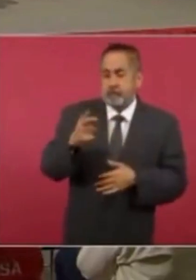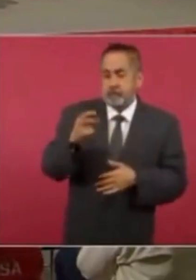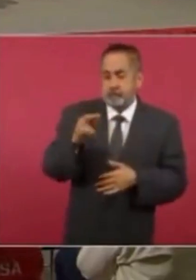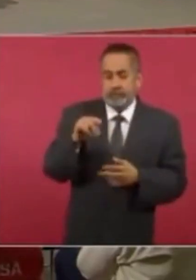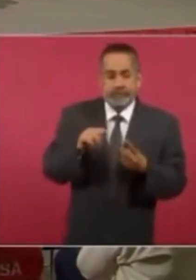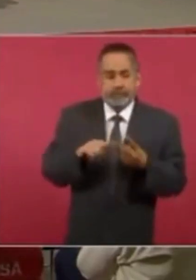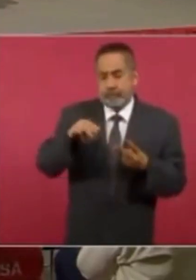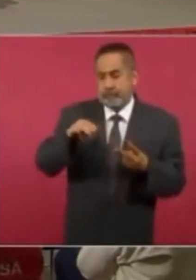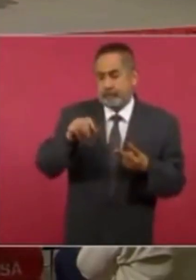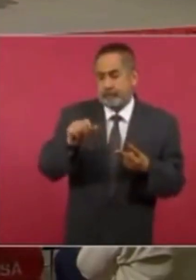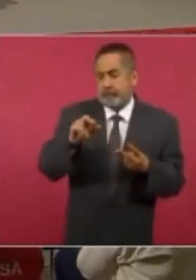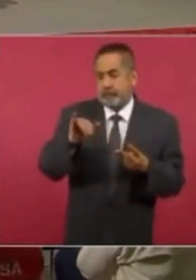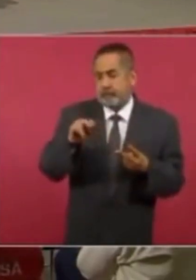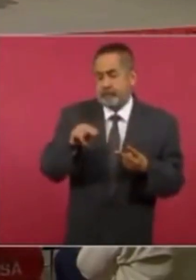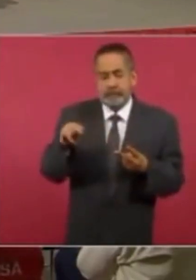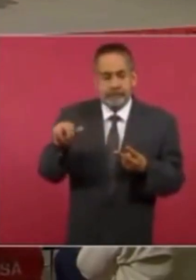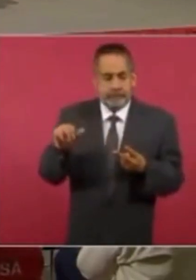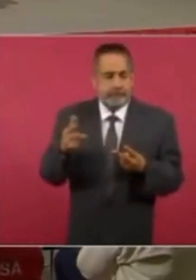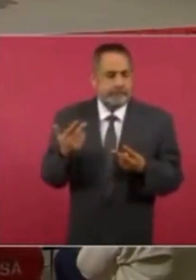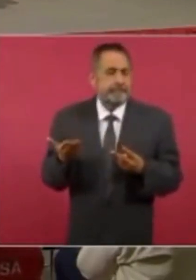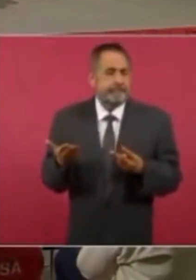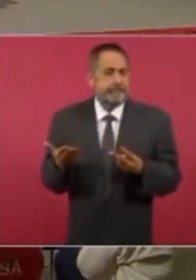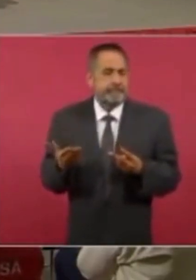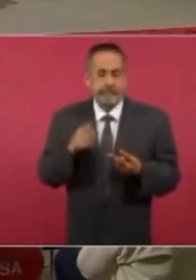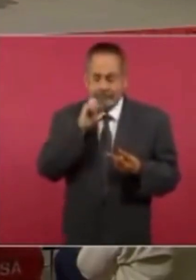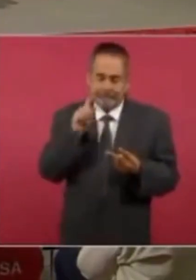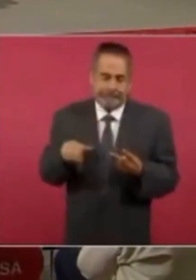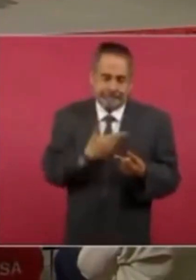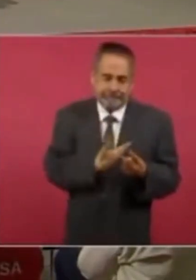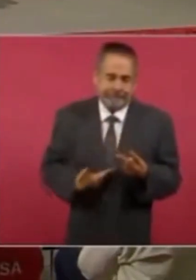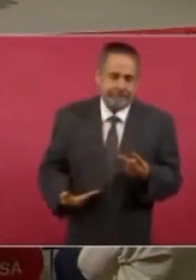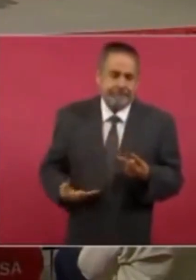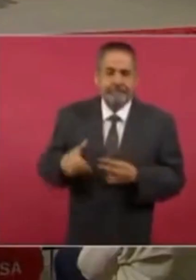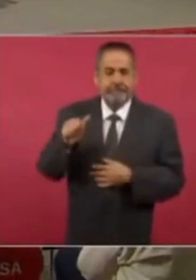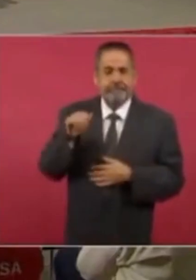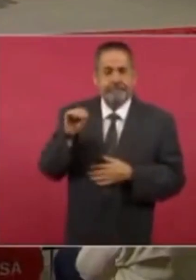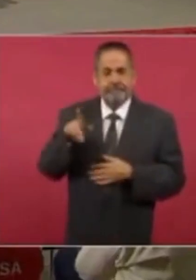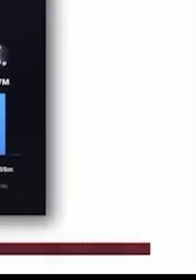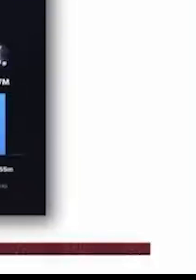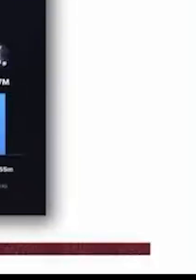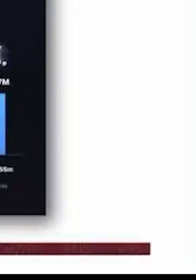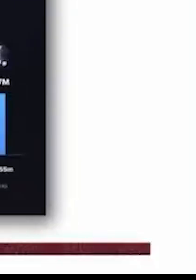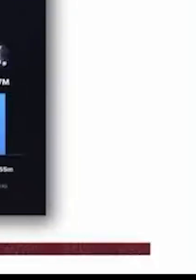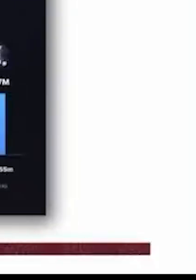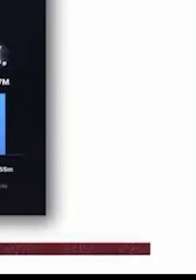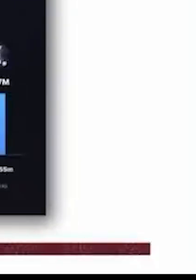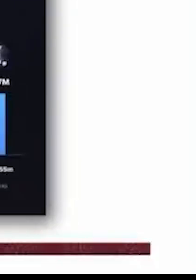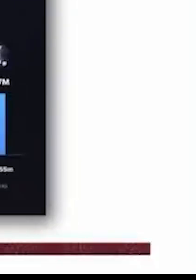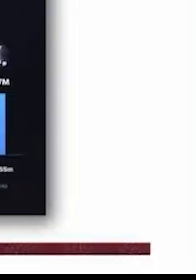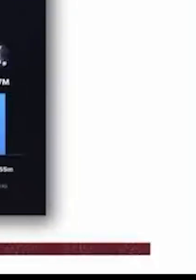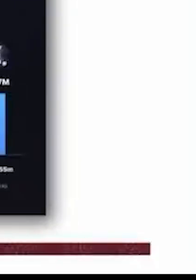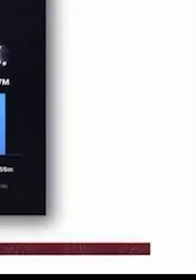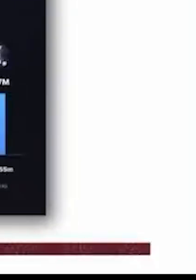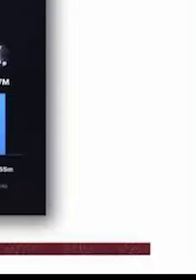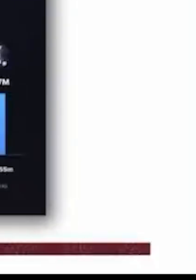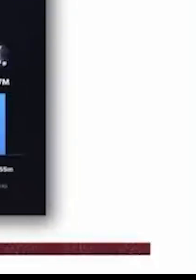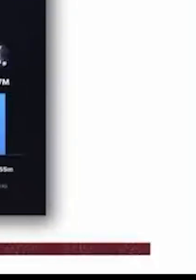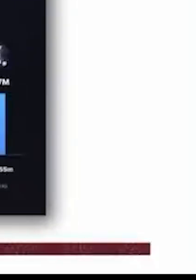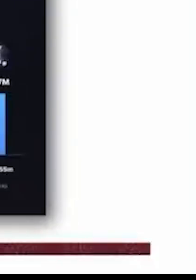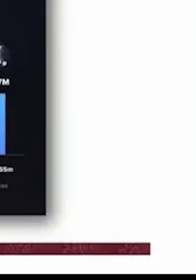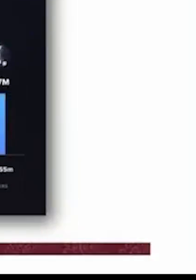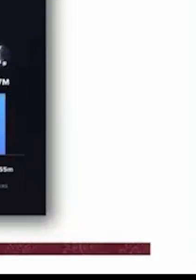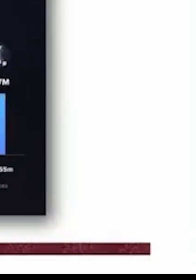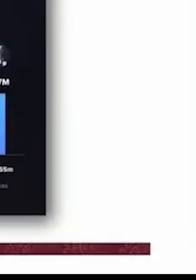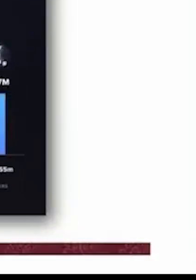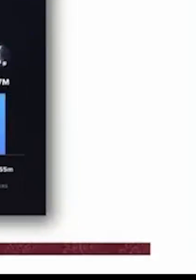organización Stream Charts realizó un reporte que incluye las estadísticas que van entre enero y marzo del 2023. En este informe, el presidente aparece